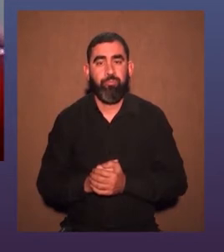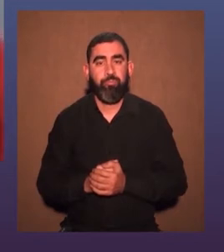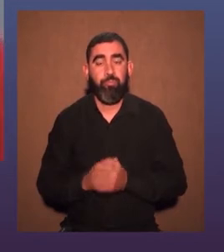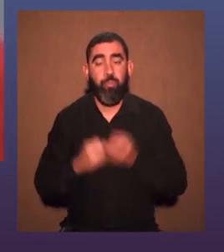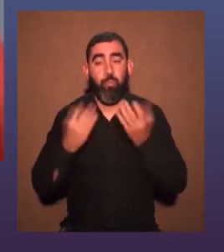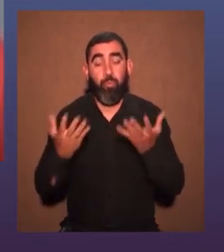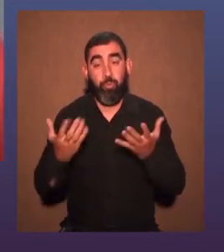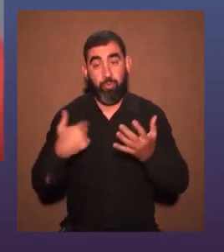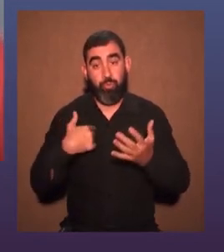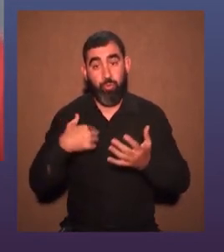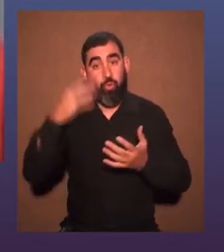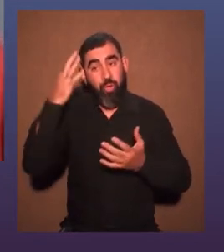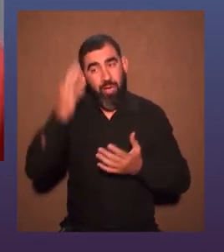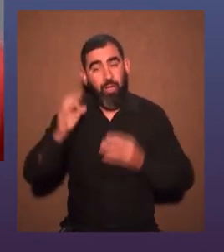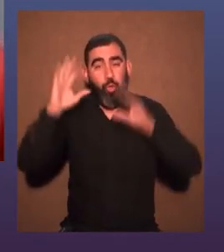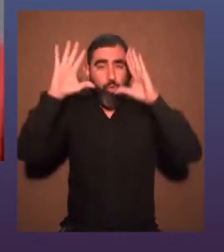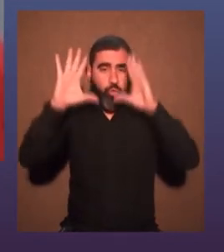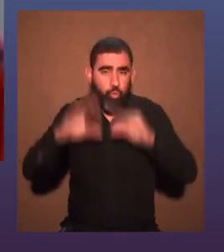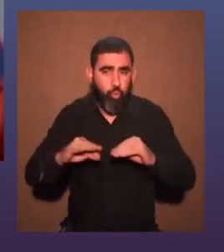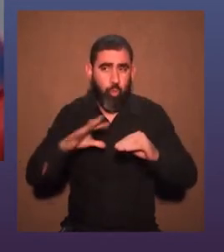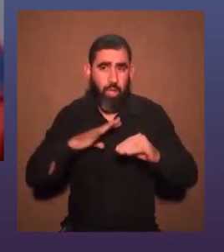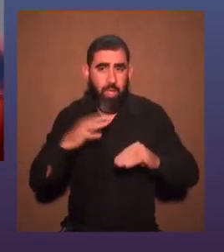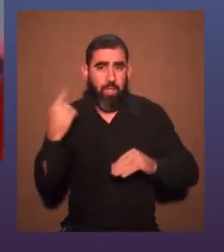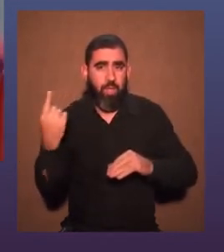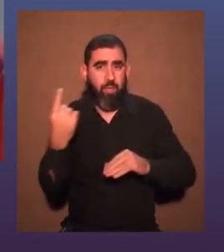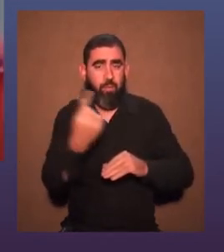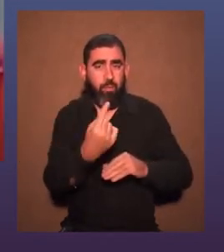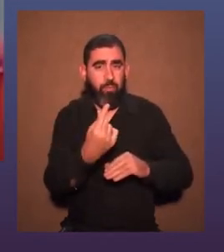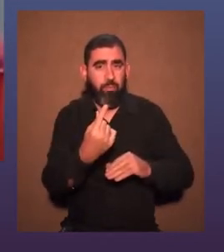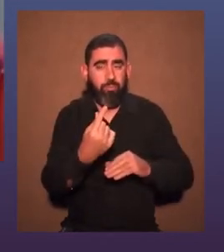Bueno, yo creo que todos tenemos